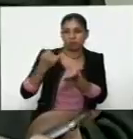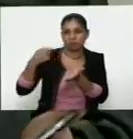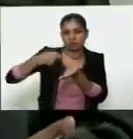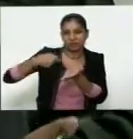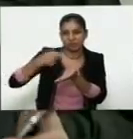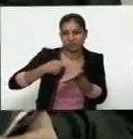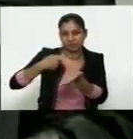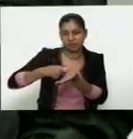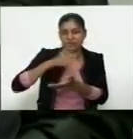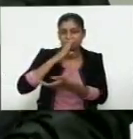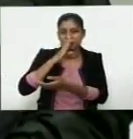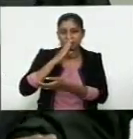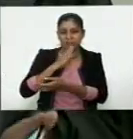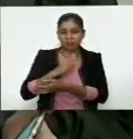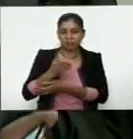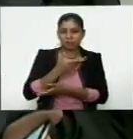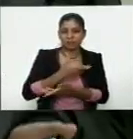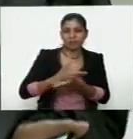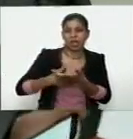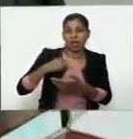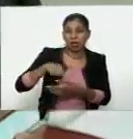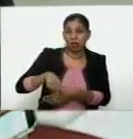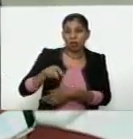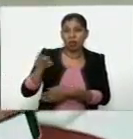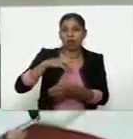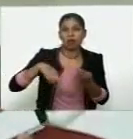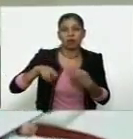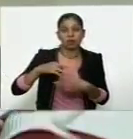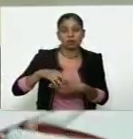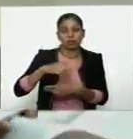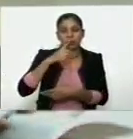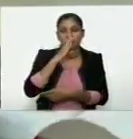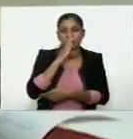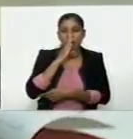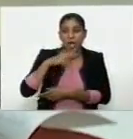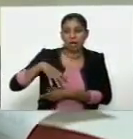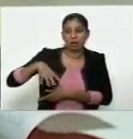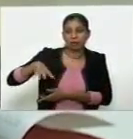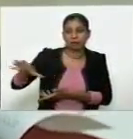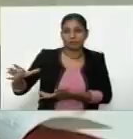del país, con la revolución bolivariana se ha enriquecido enormemente.